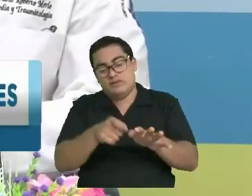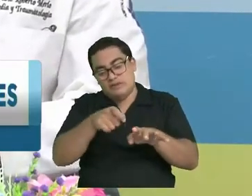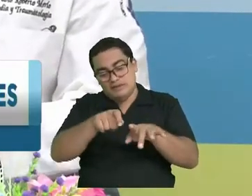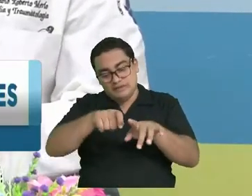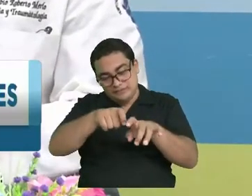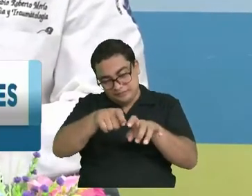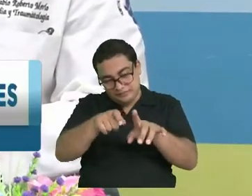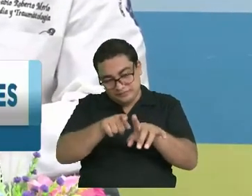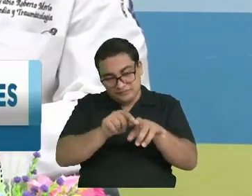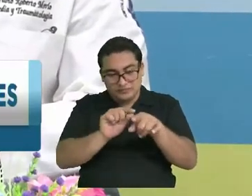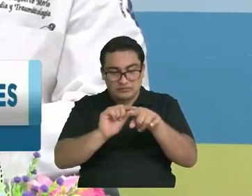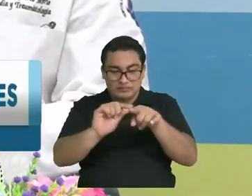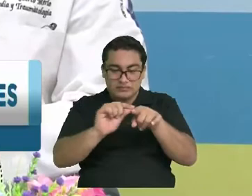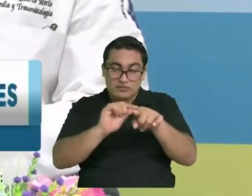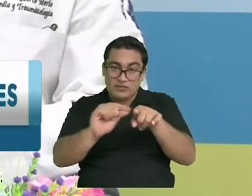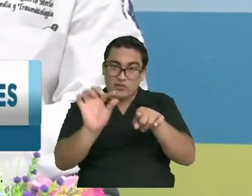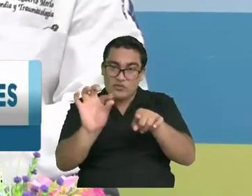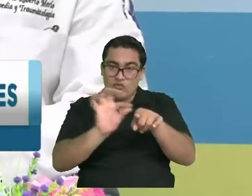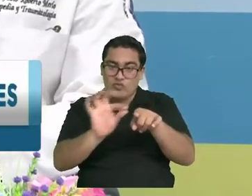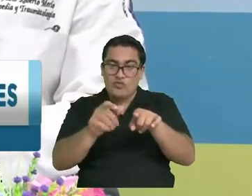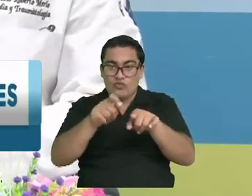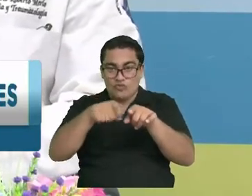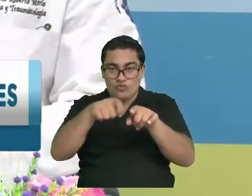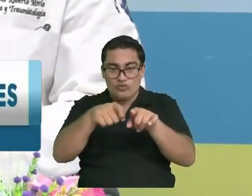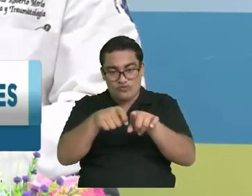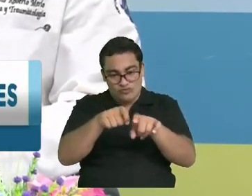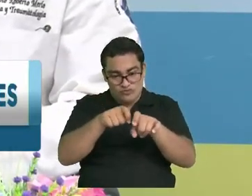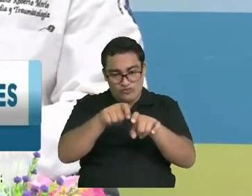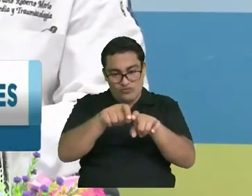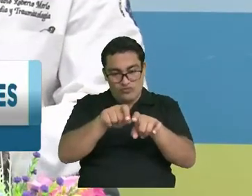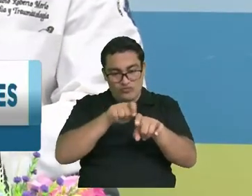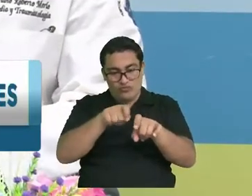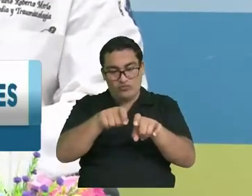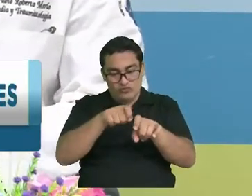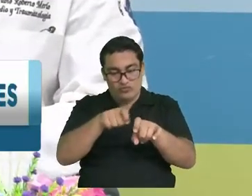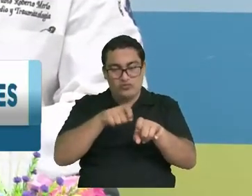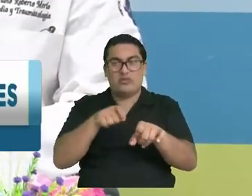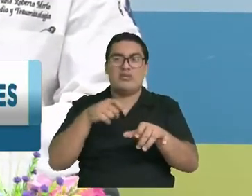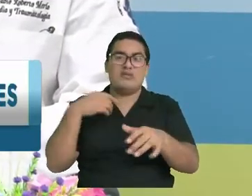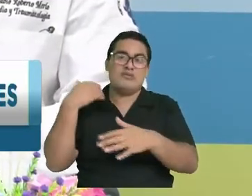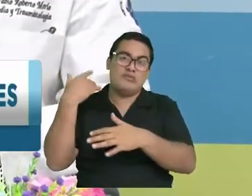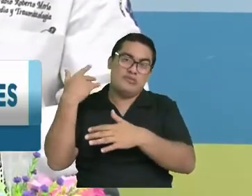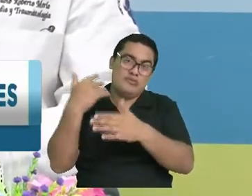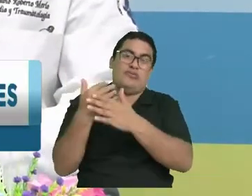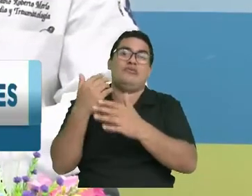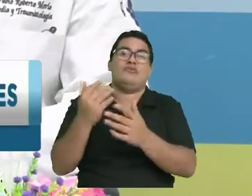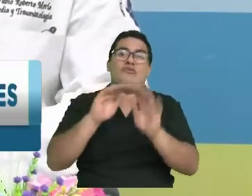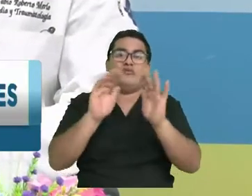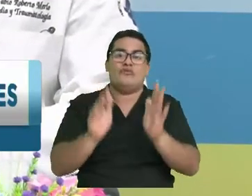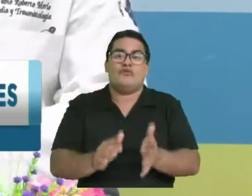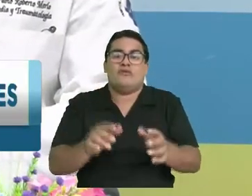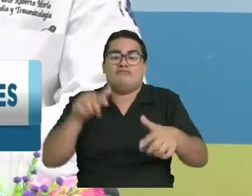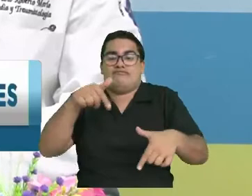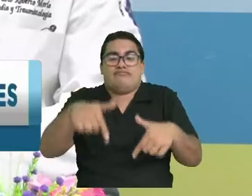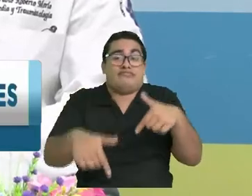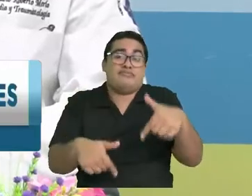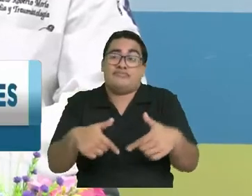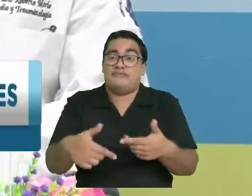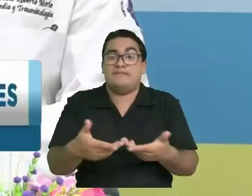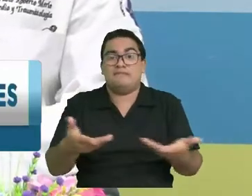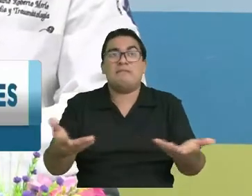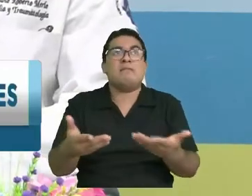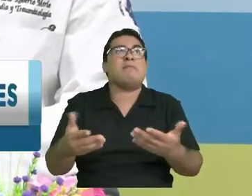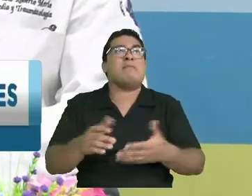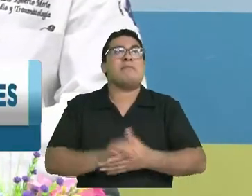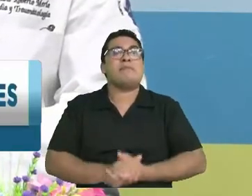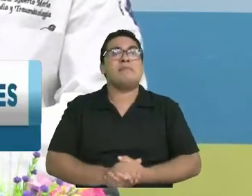ya quedó contracturado por el proceso largo que a lo largo de la vida esa paciente le produjo el